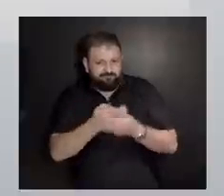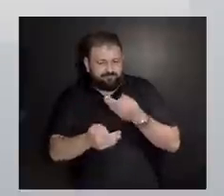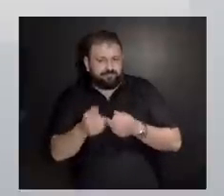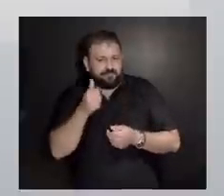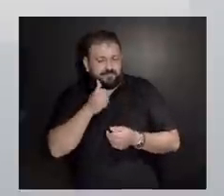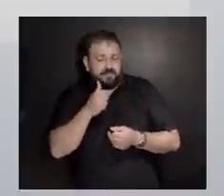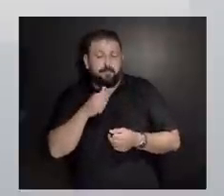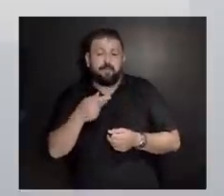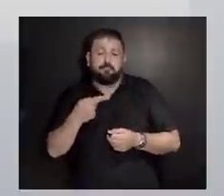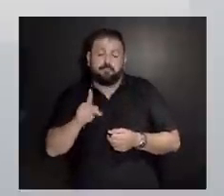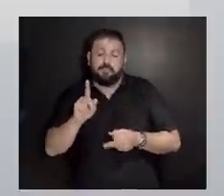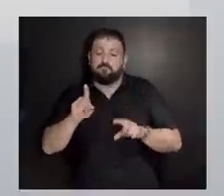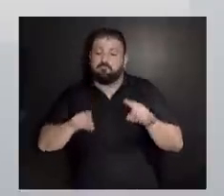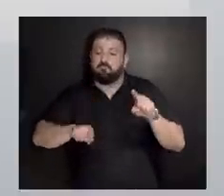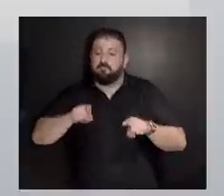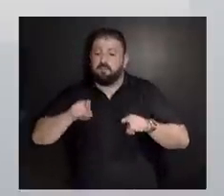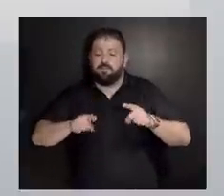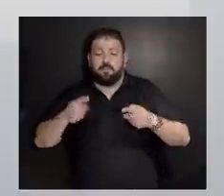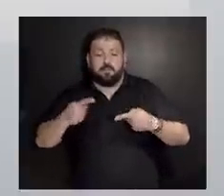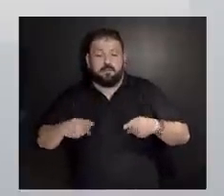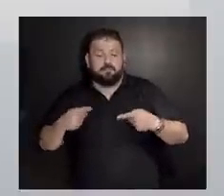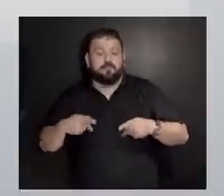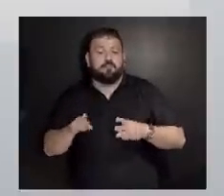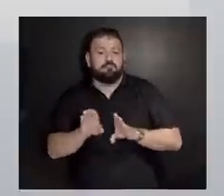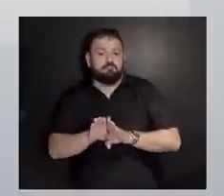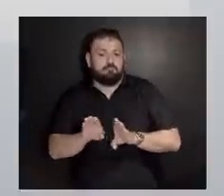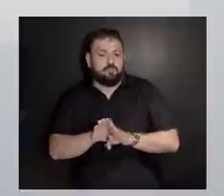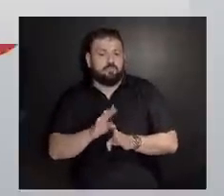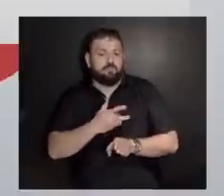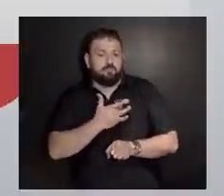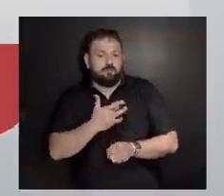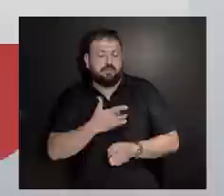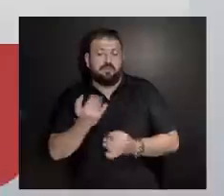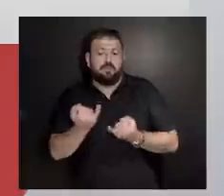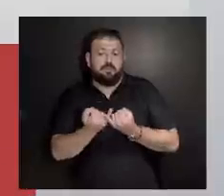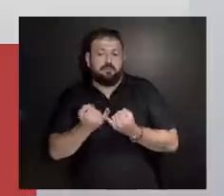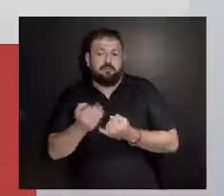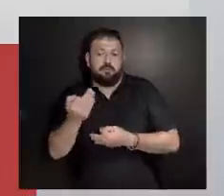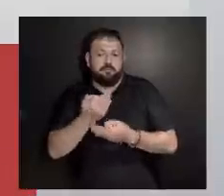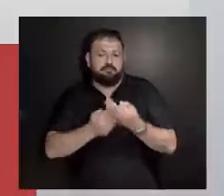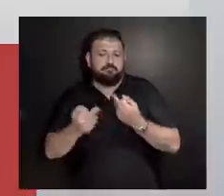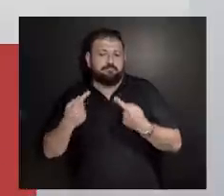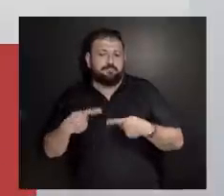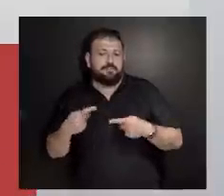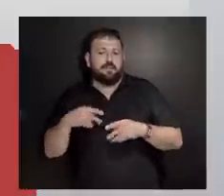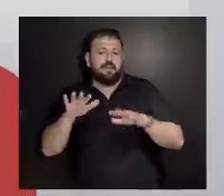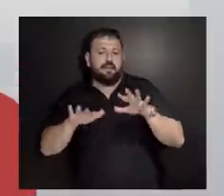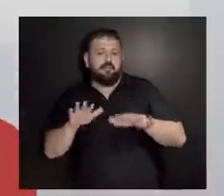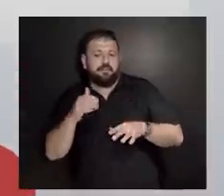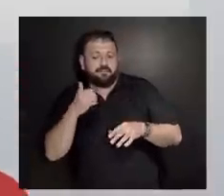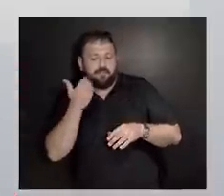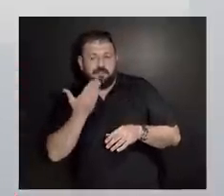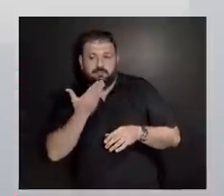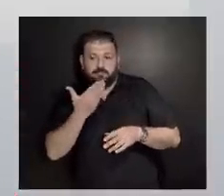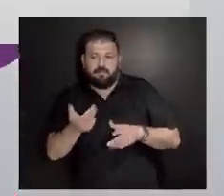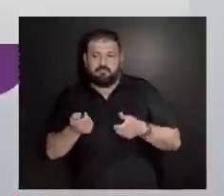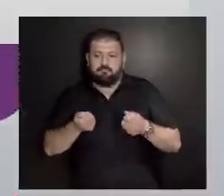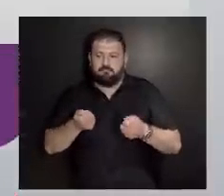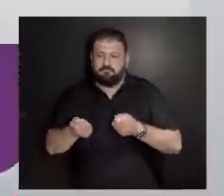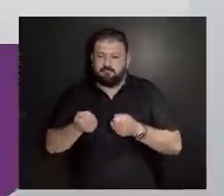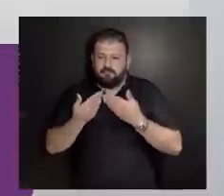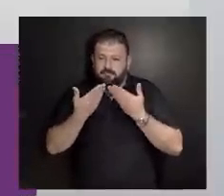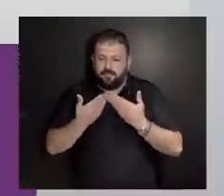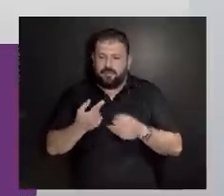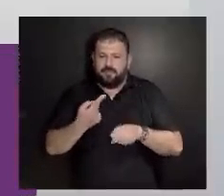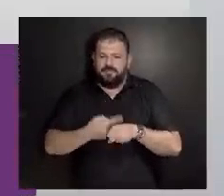cada persona y en este caso también pues de los hábitos que tengamos. O sea, a veces queremos tener tan controlada la enfermedad